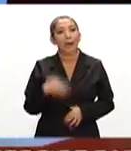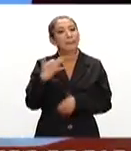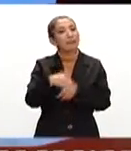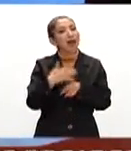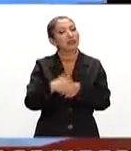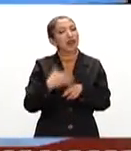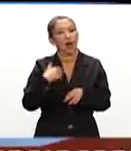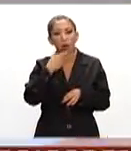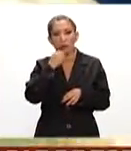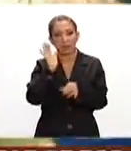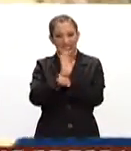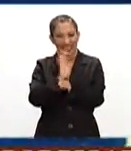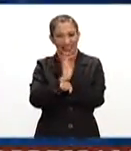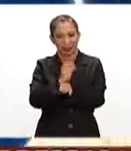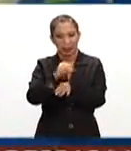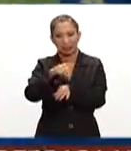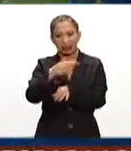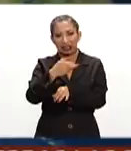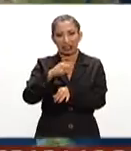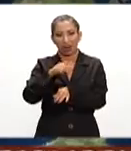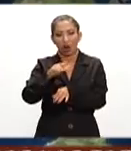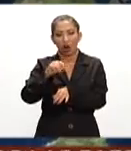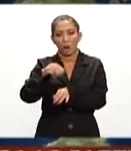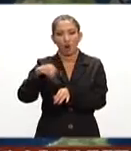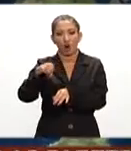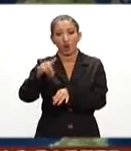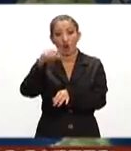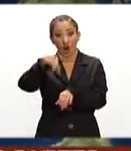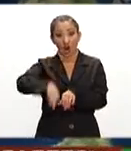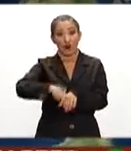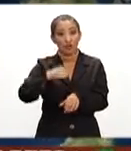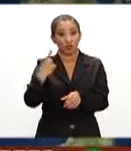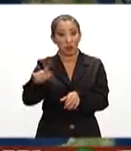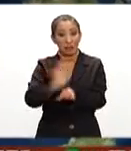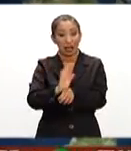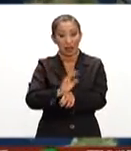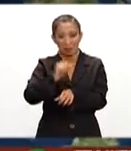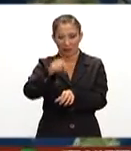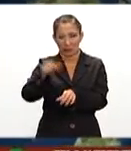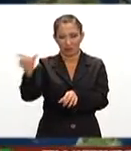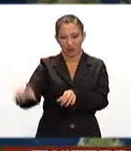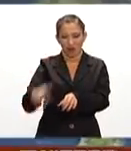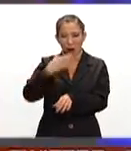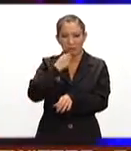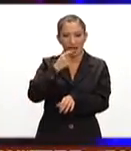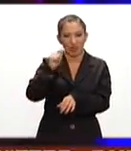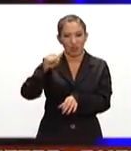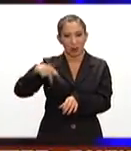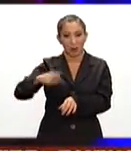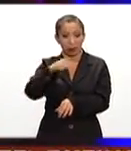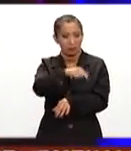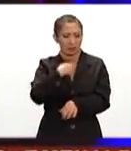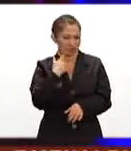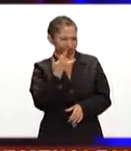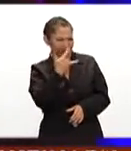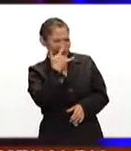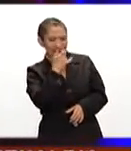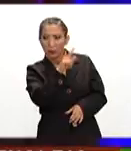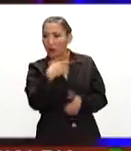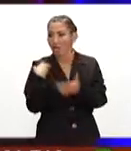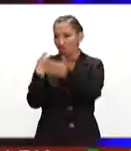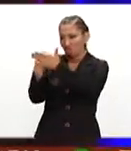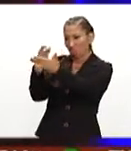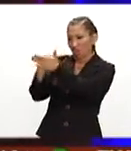Mientras tanto, el cineasta estadounidense Michael Moore estrenará hoy una película sobre Donald Trump. Hay que recordar que este cineasta ha sido muy polémico por sus